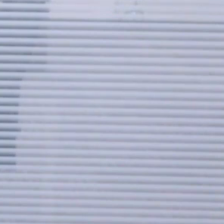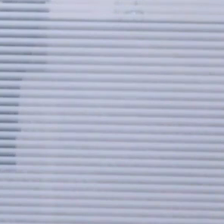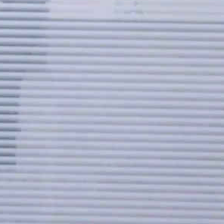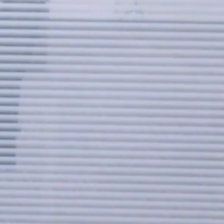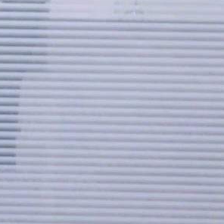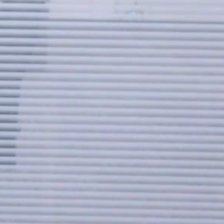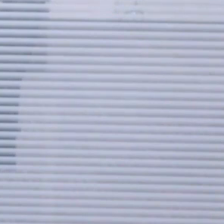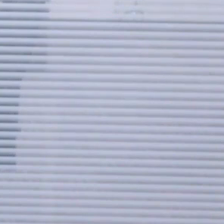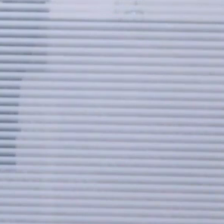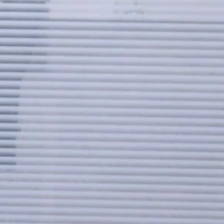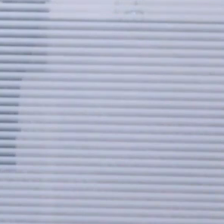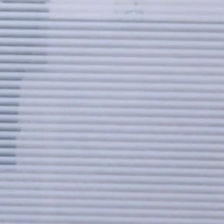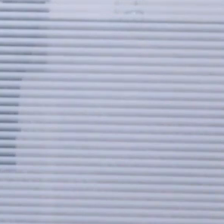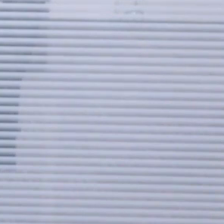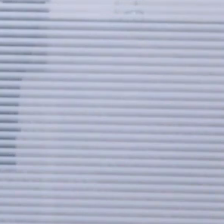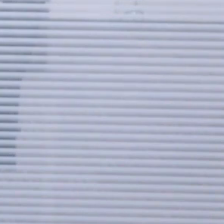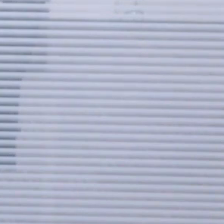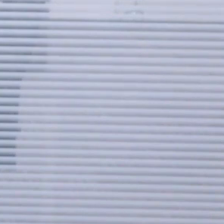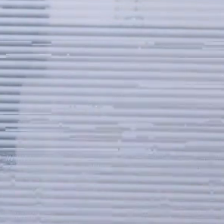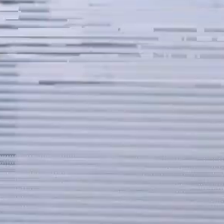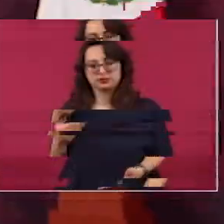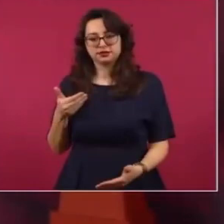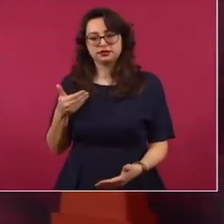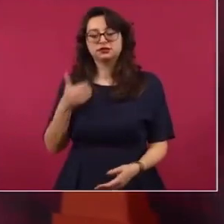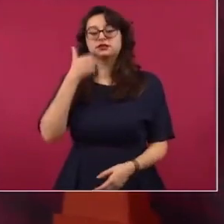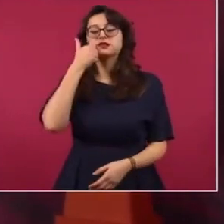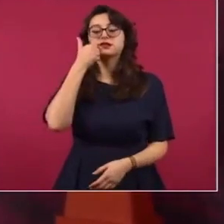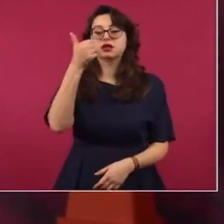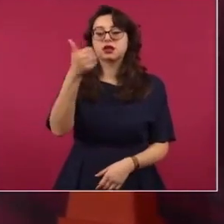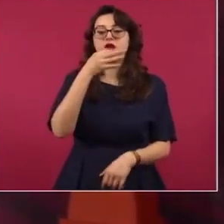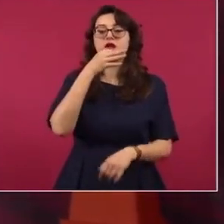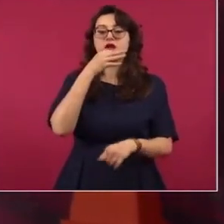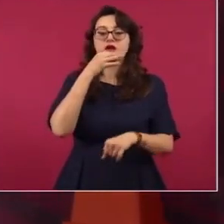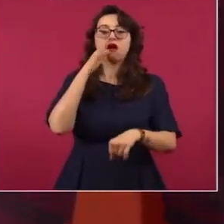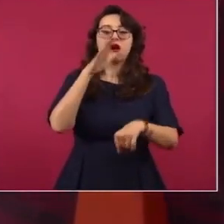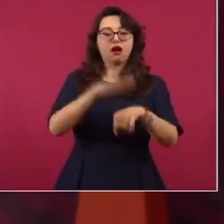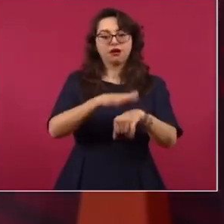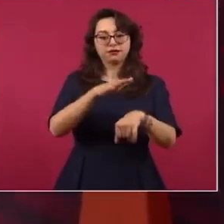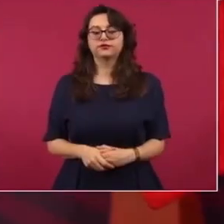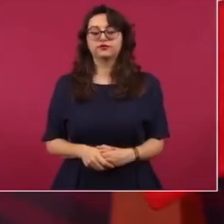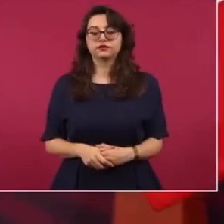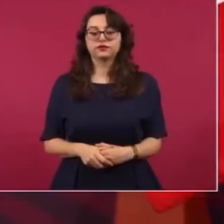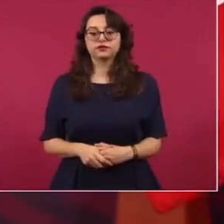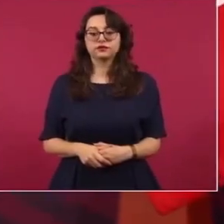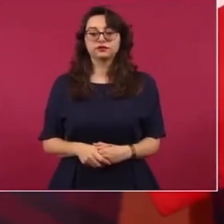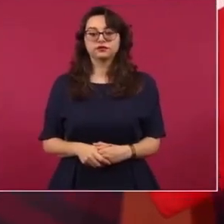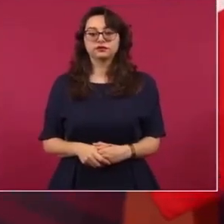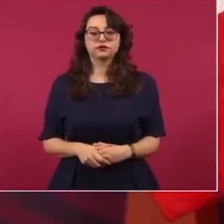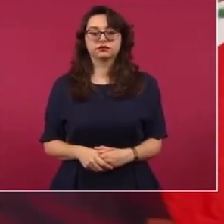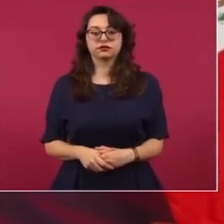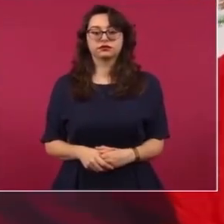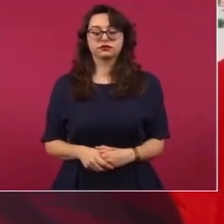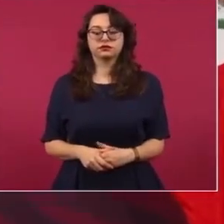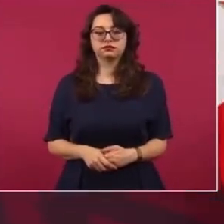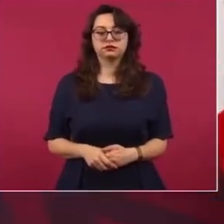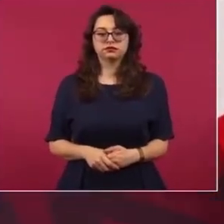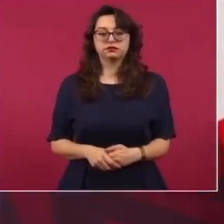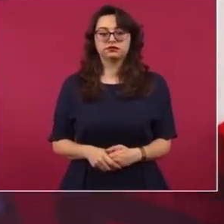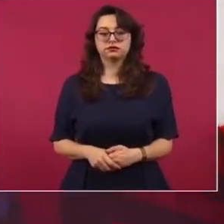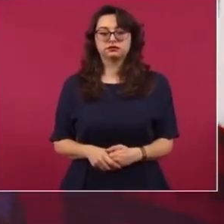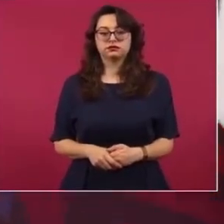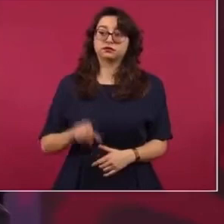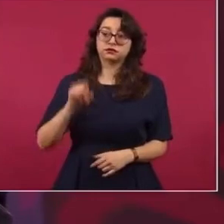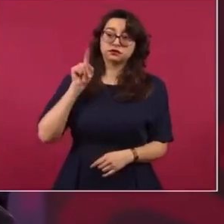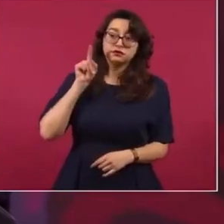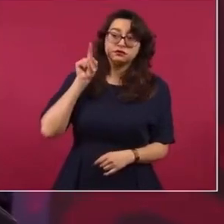viernes aquí comienza la semana resumida a los familiares a los habitantes de los